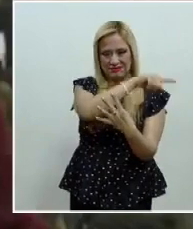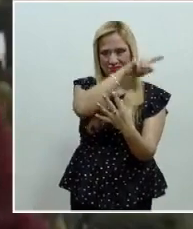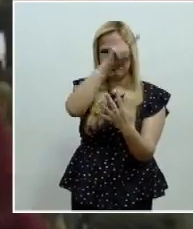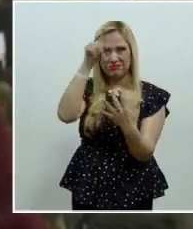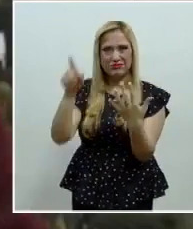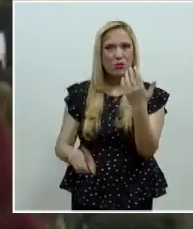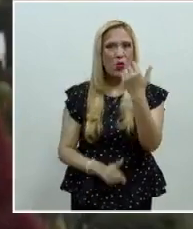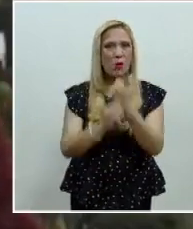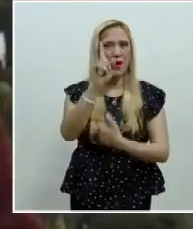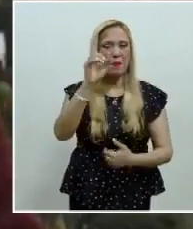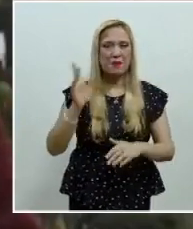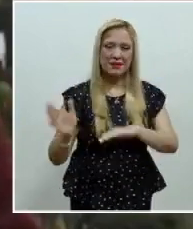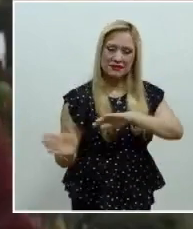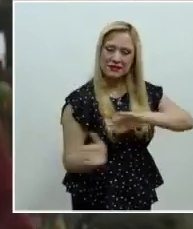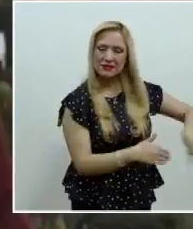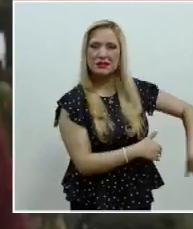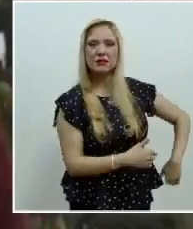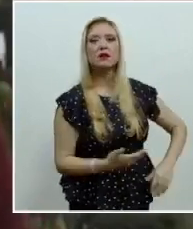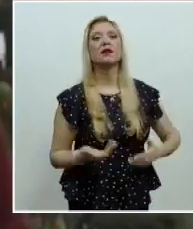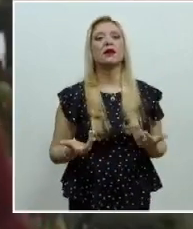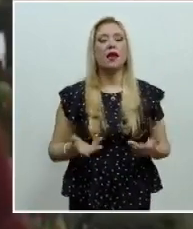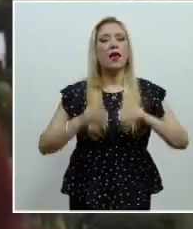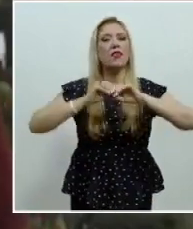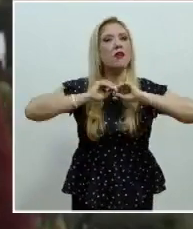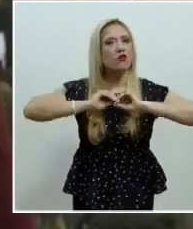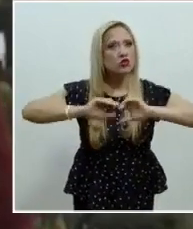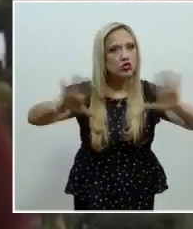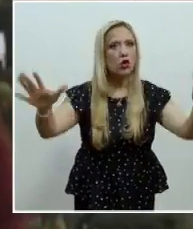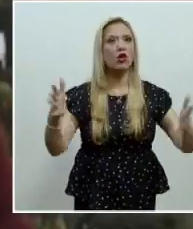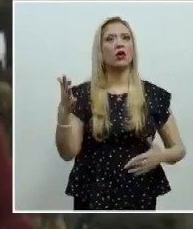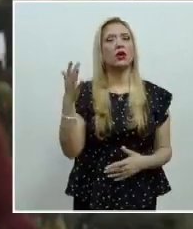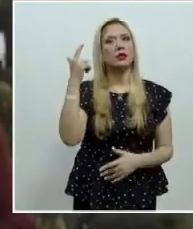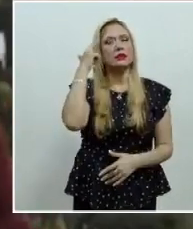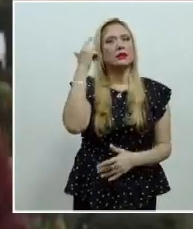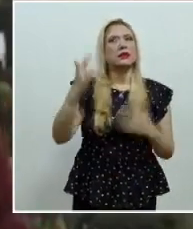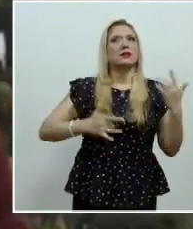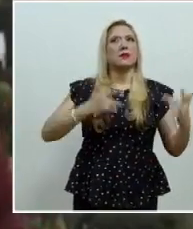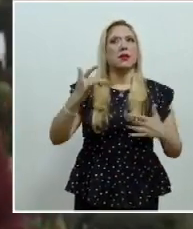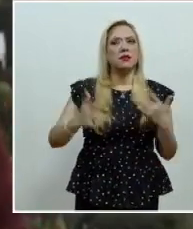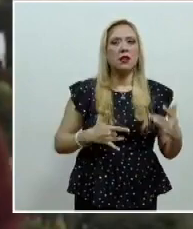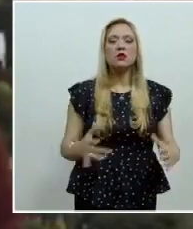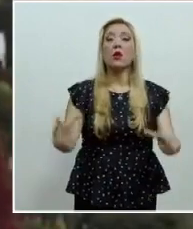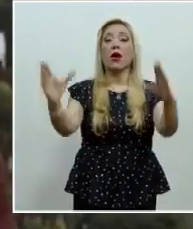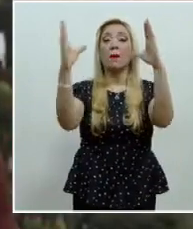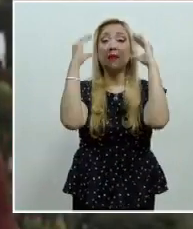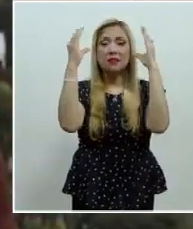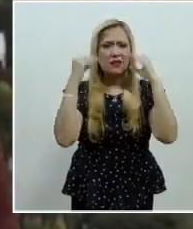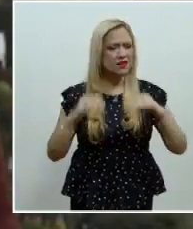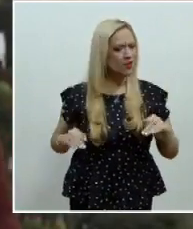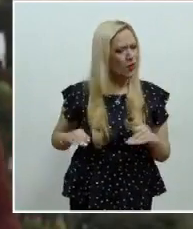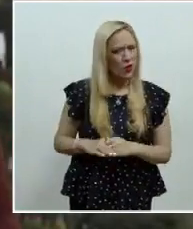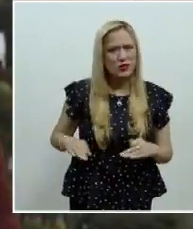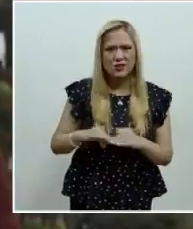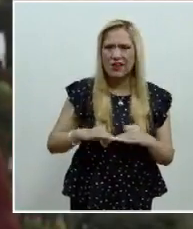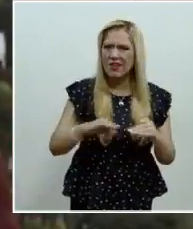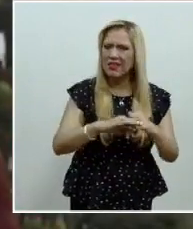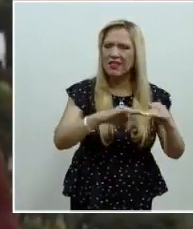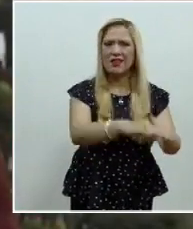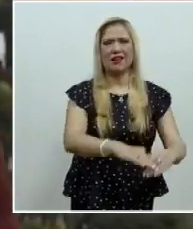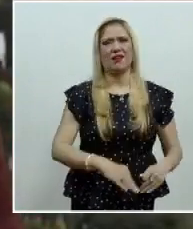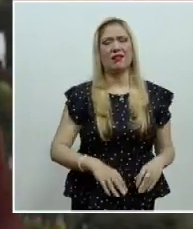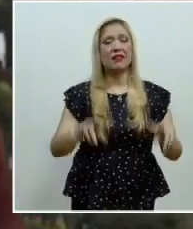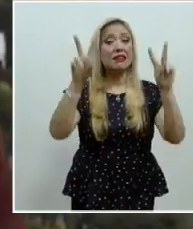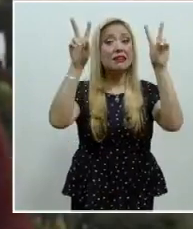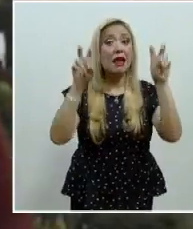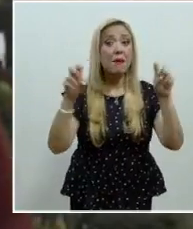estos obstáculos, pues la difusión, la sensibilización y la capacitación constante, digamos, en el tema